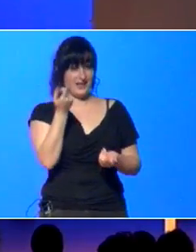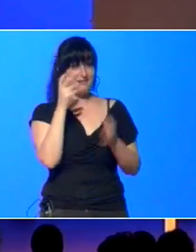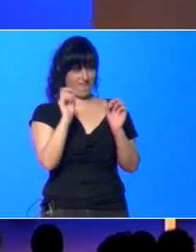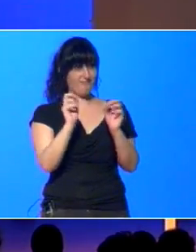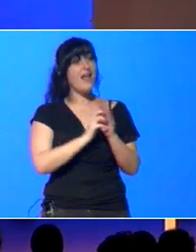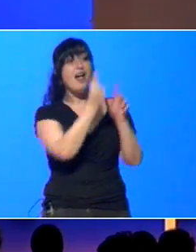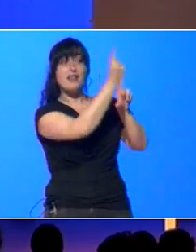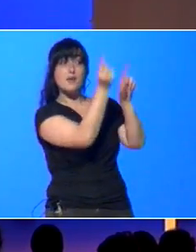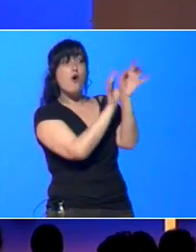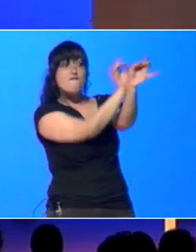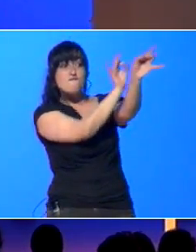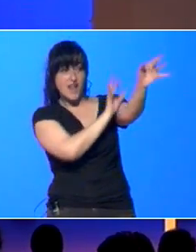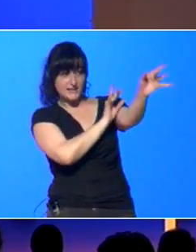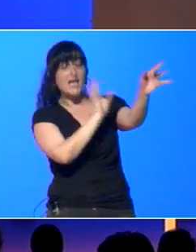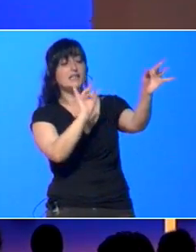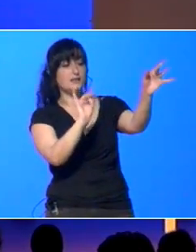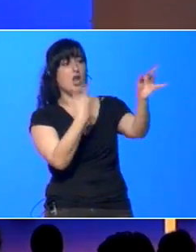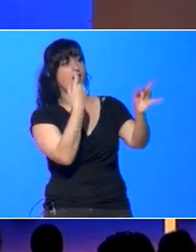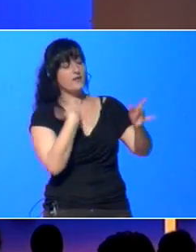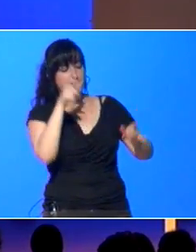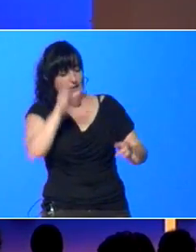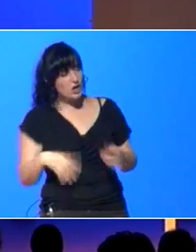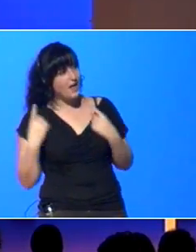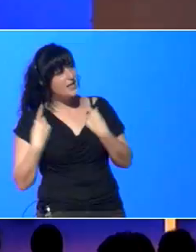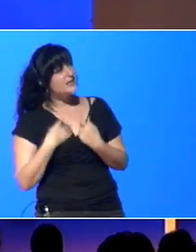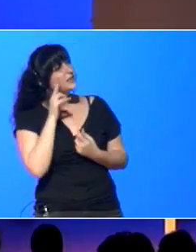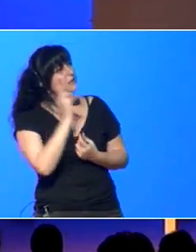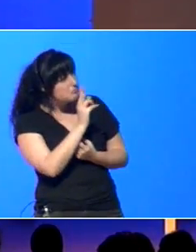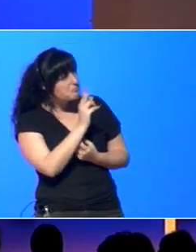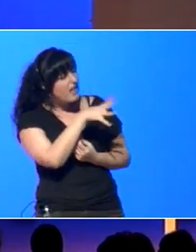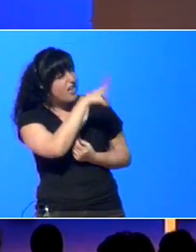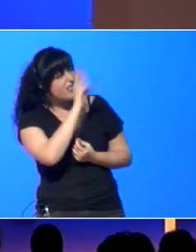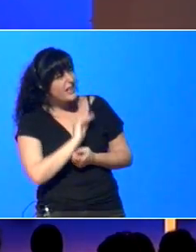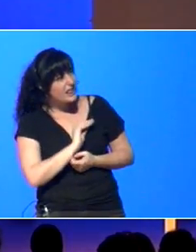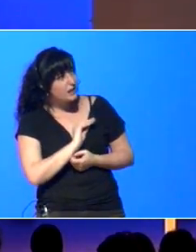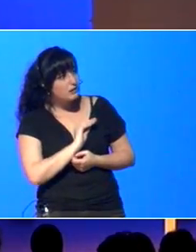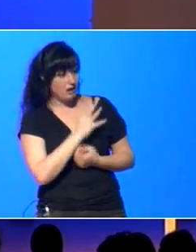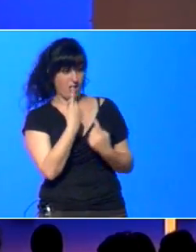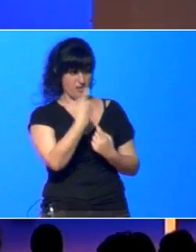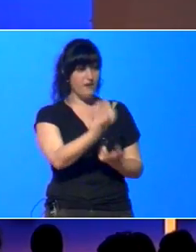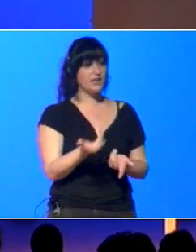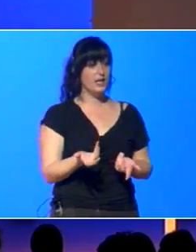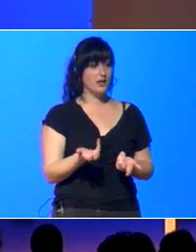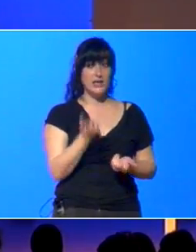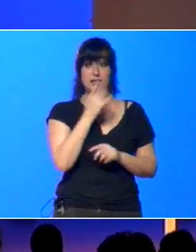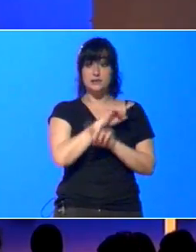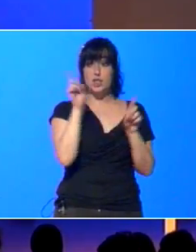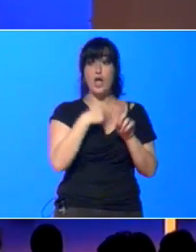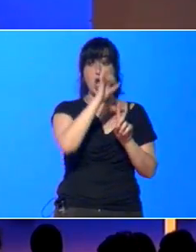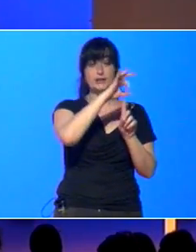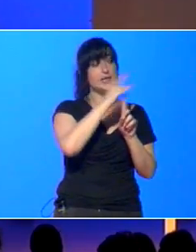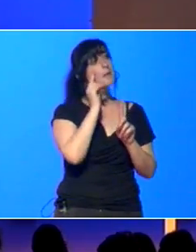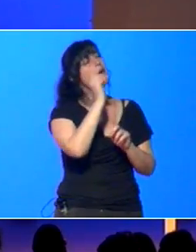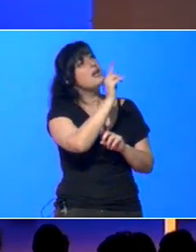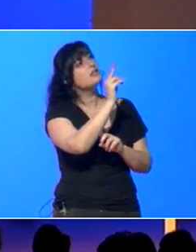la pueda comprender la persona que la tiene que necesitar. Porque si no, lo que estamos haciendo con una señalización, con la señalética, es